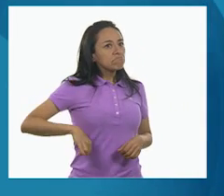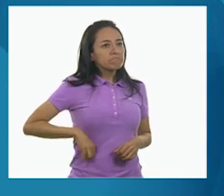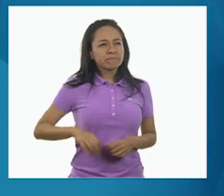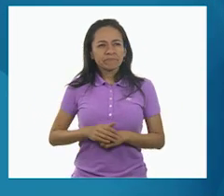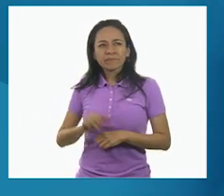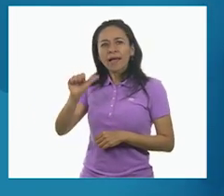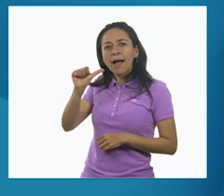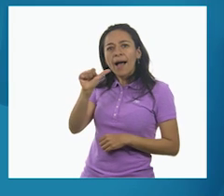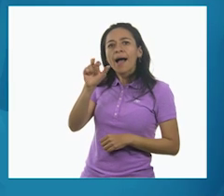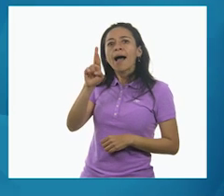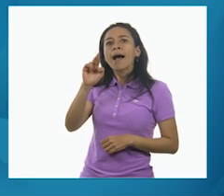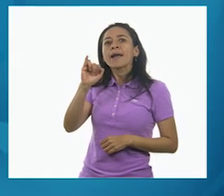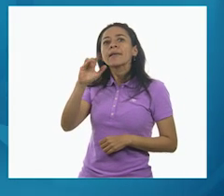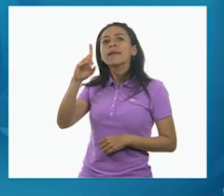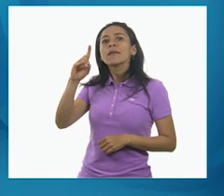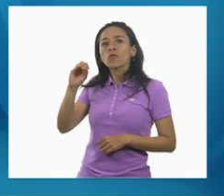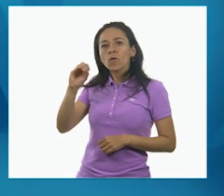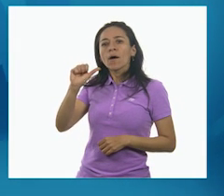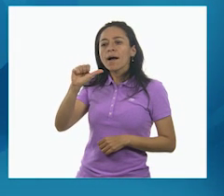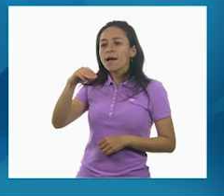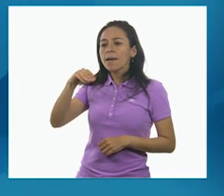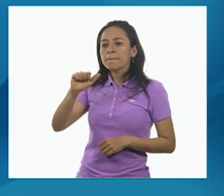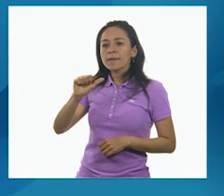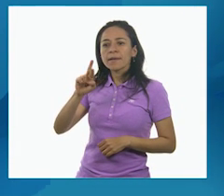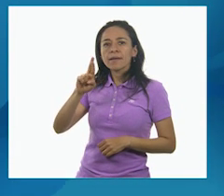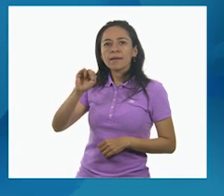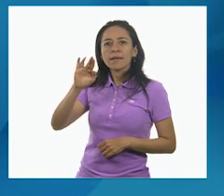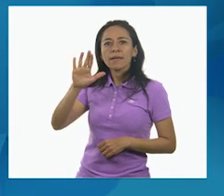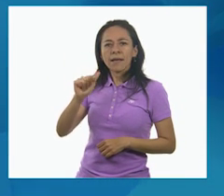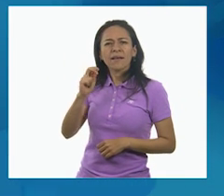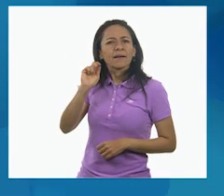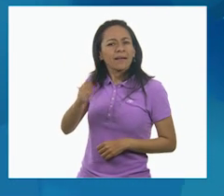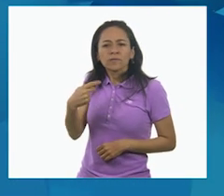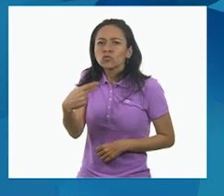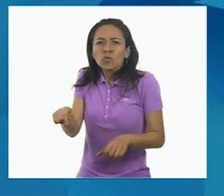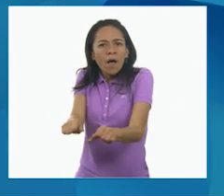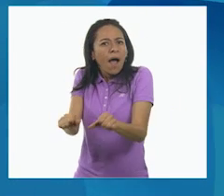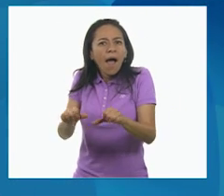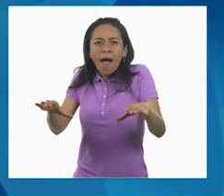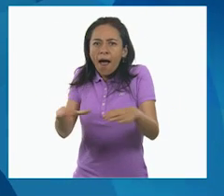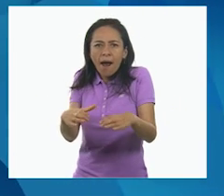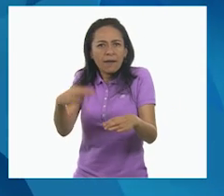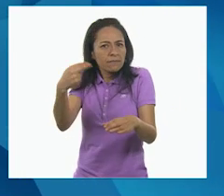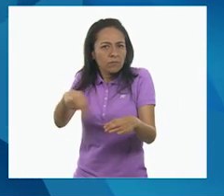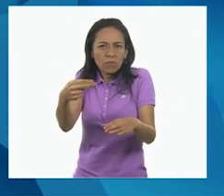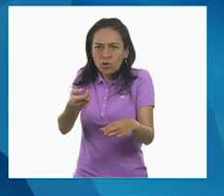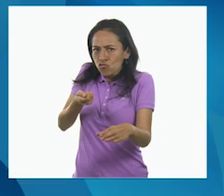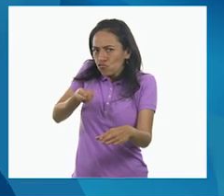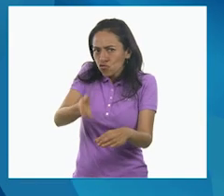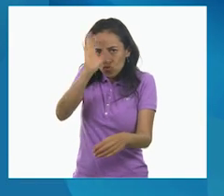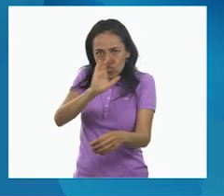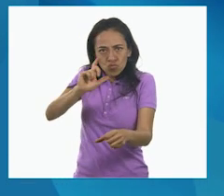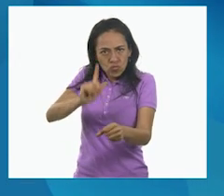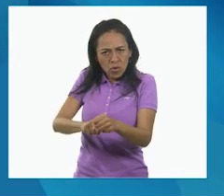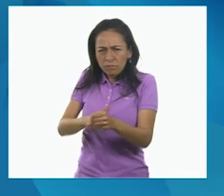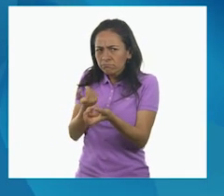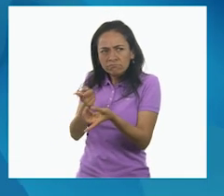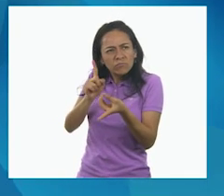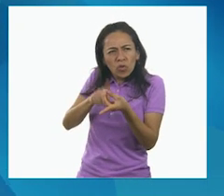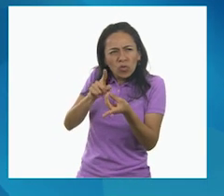Aridoamérica. Ese es el área cultural, así la conocemos, y su ubicación geográfica